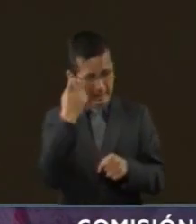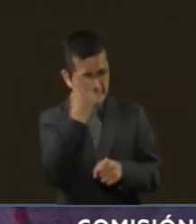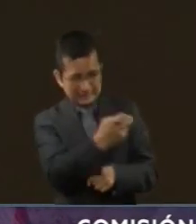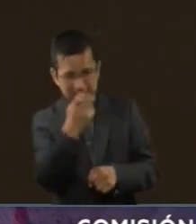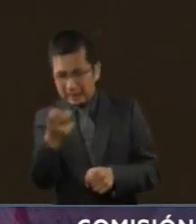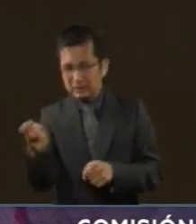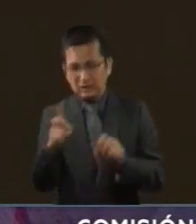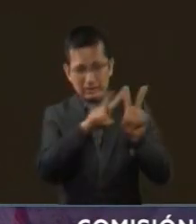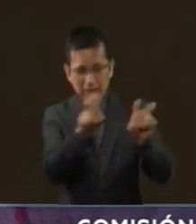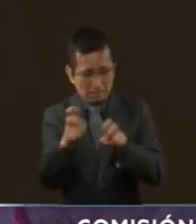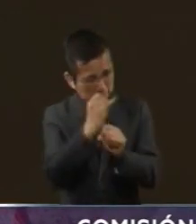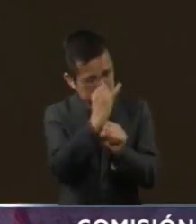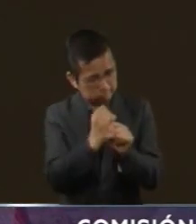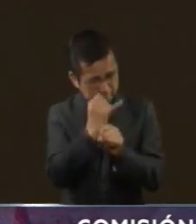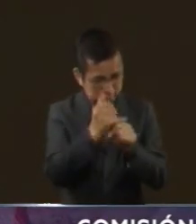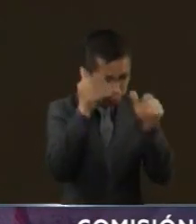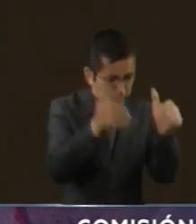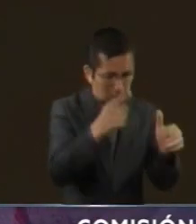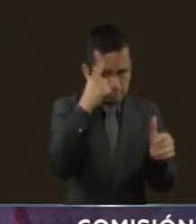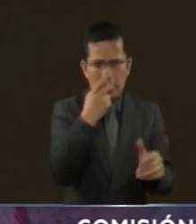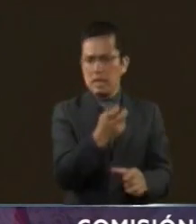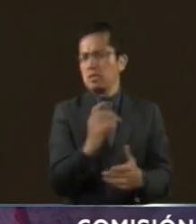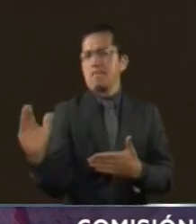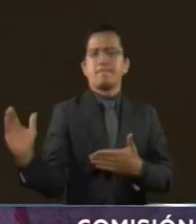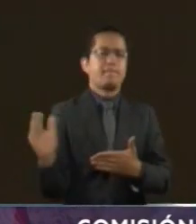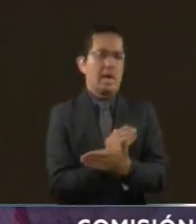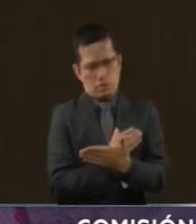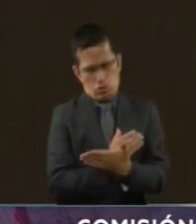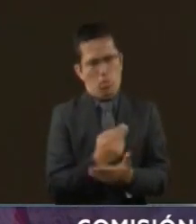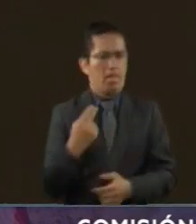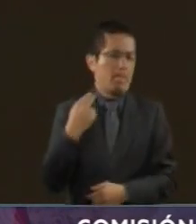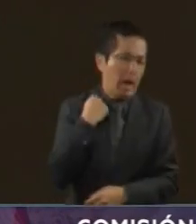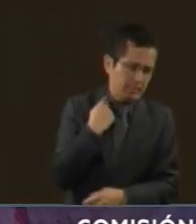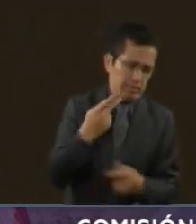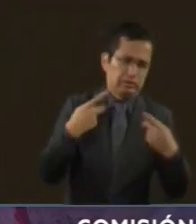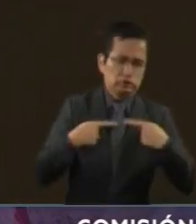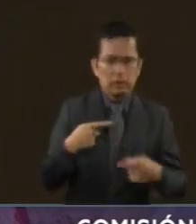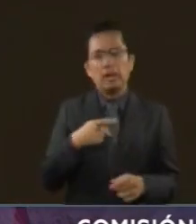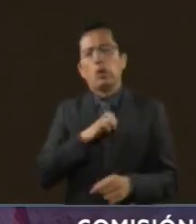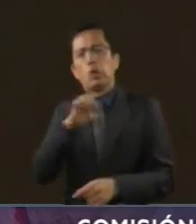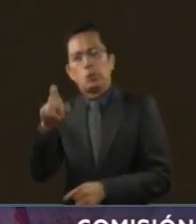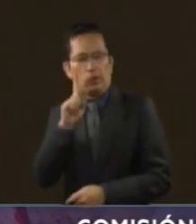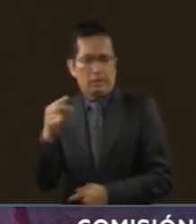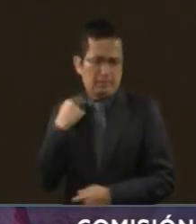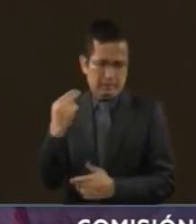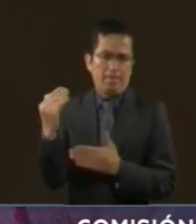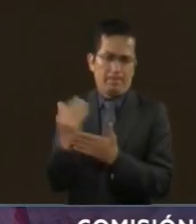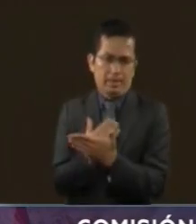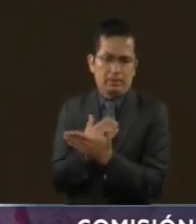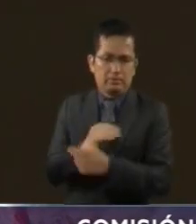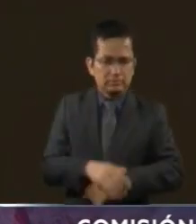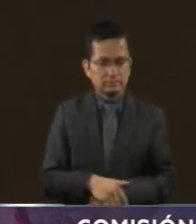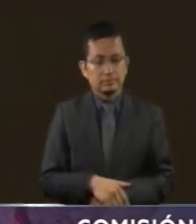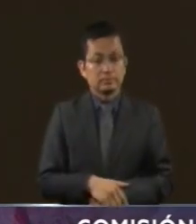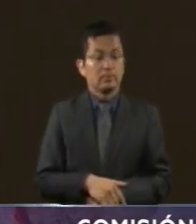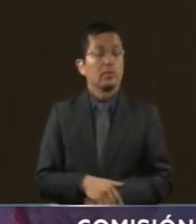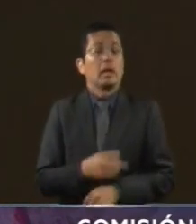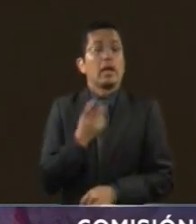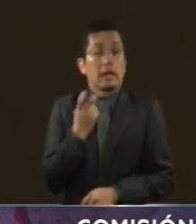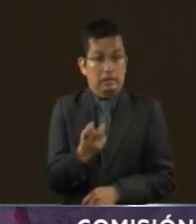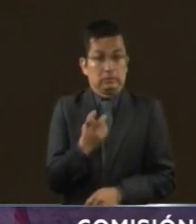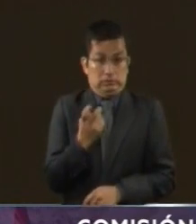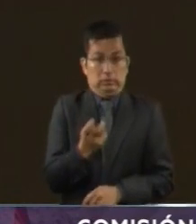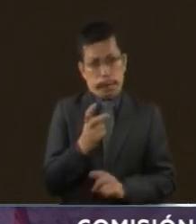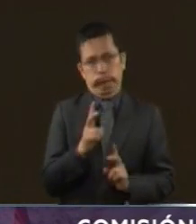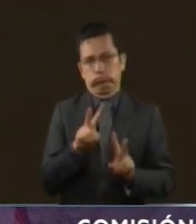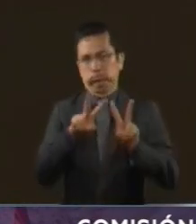colaborar en las acciones para prevenir los homicidios dolosos y los feminicidios. Disminuir consistentemente la